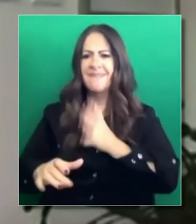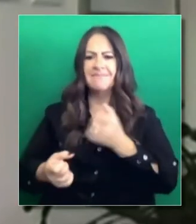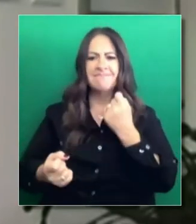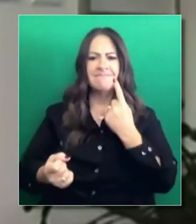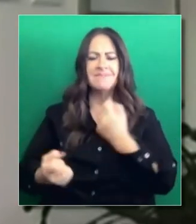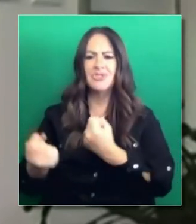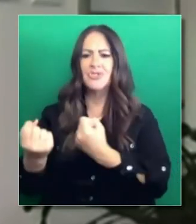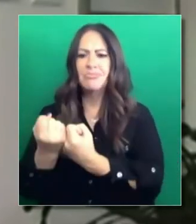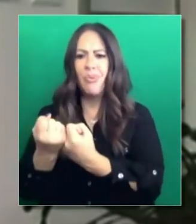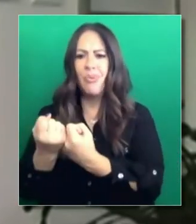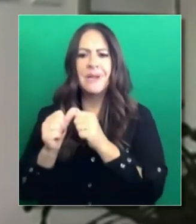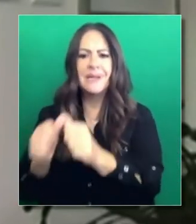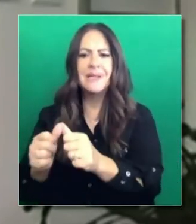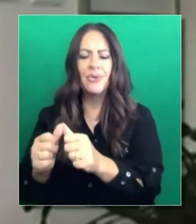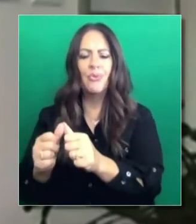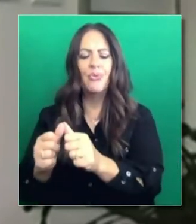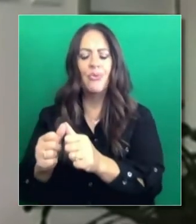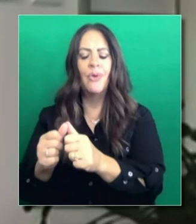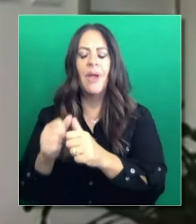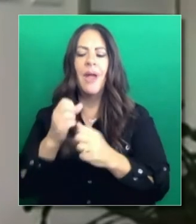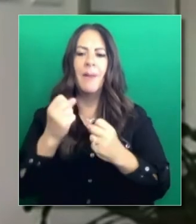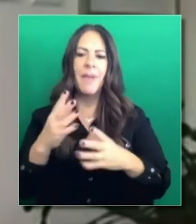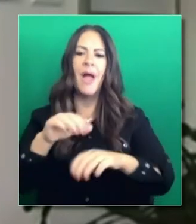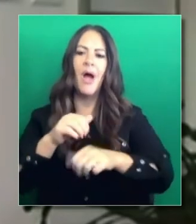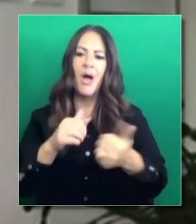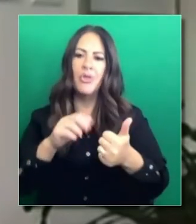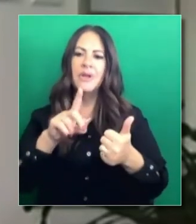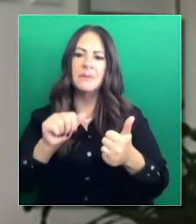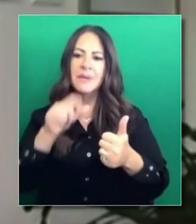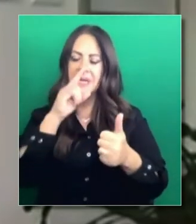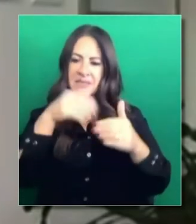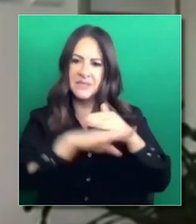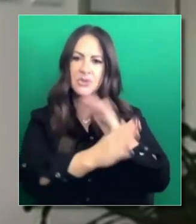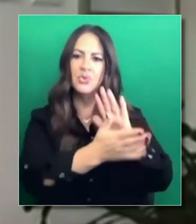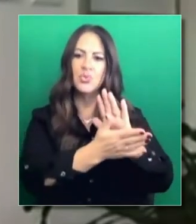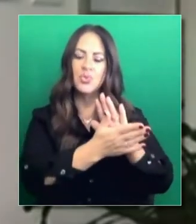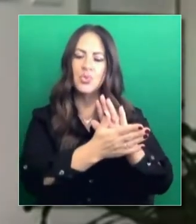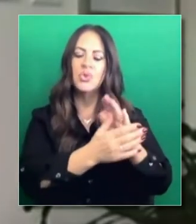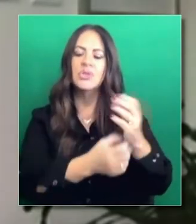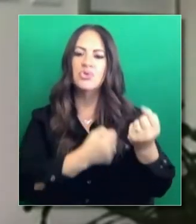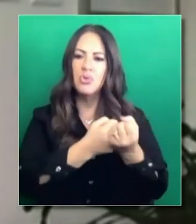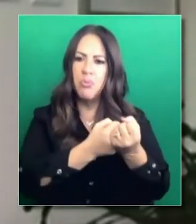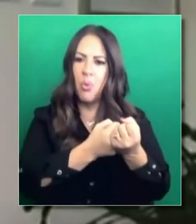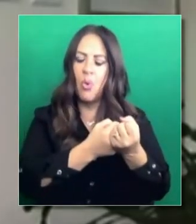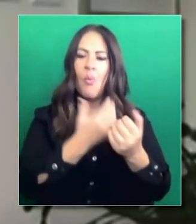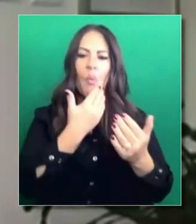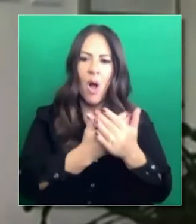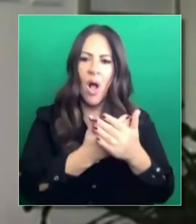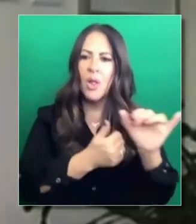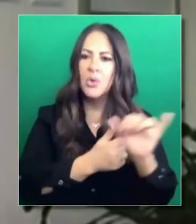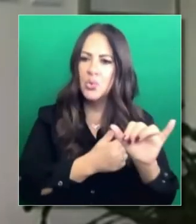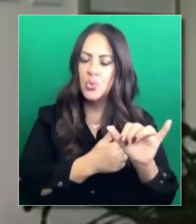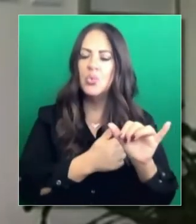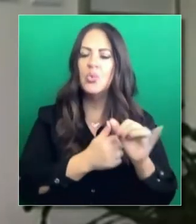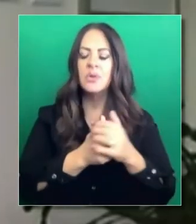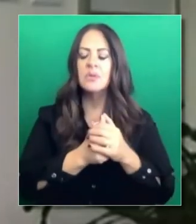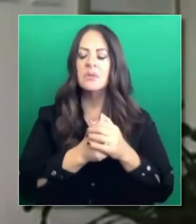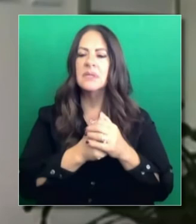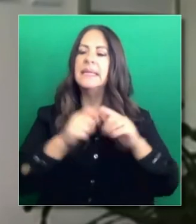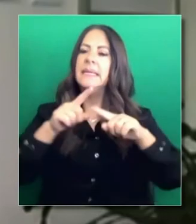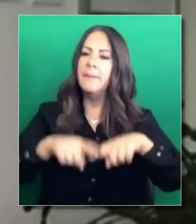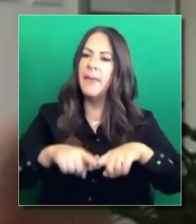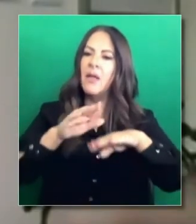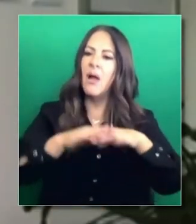Muchos de esos muchachos ya están regresando a la escuela en manera segura, sin mayor peligro, y